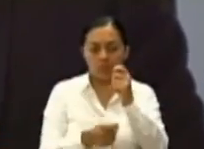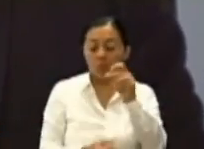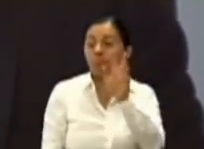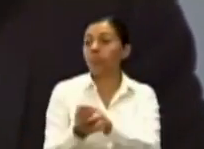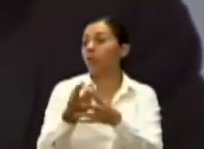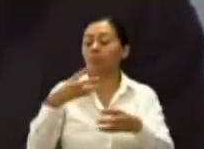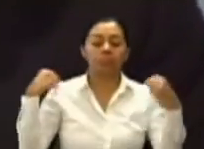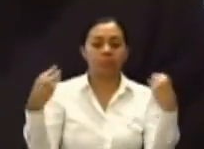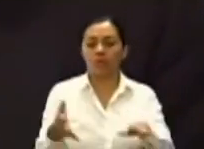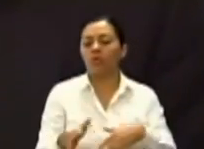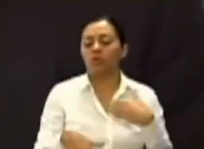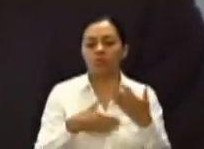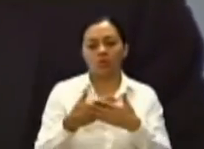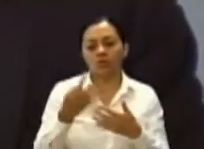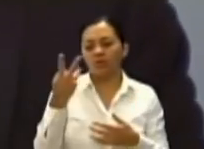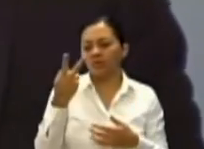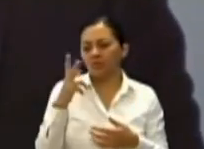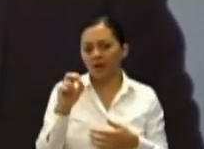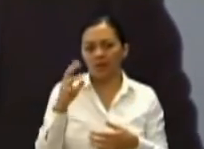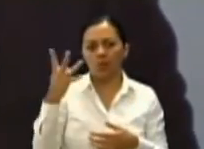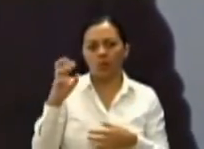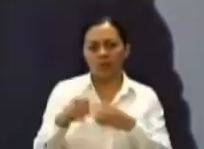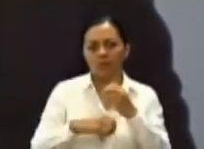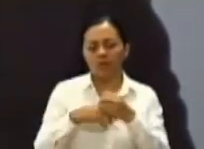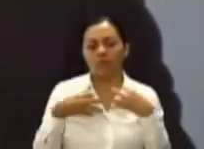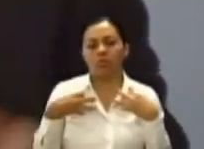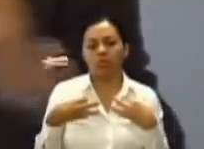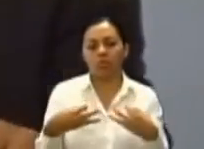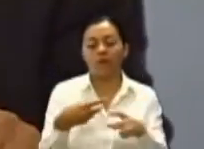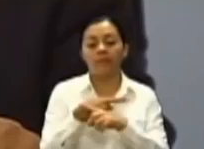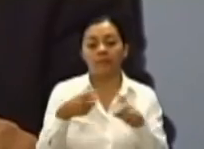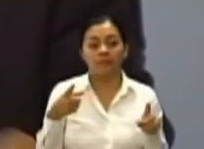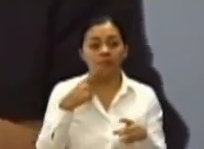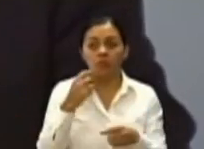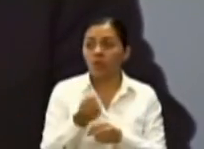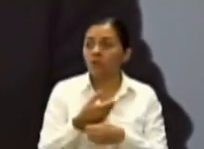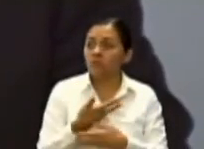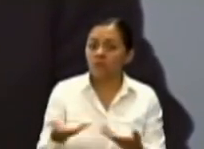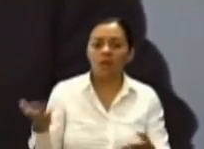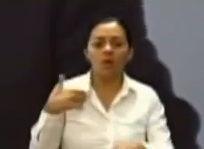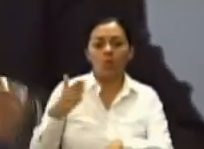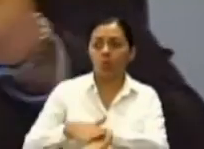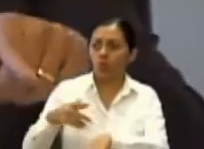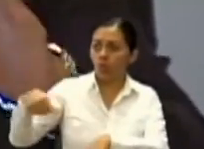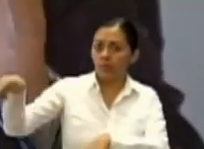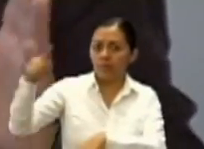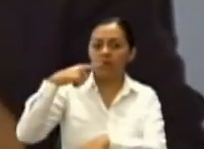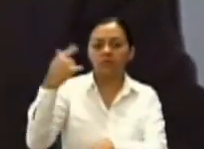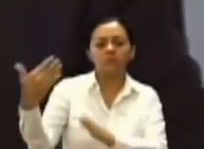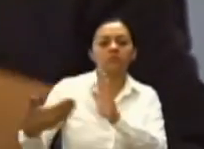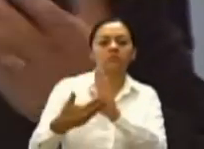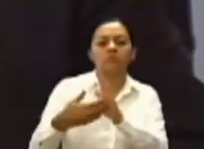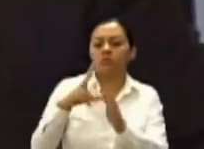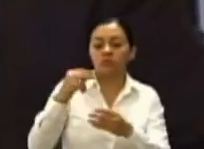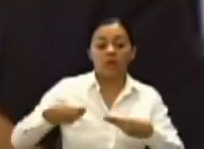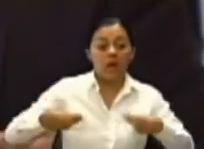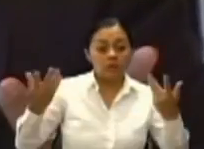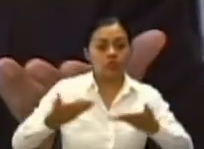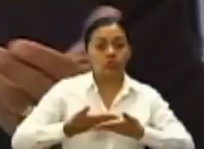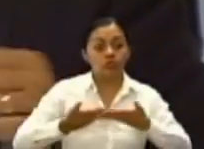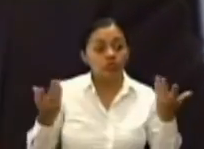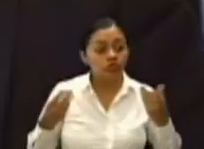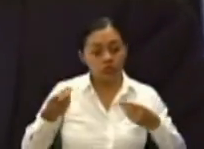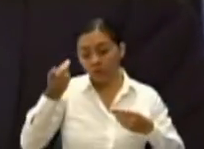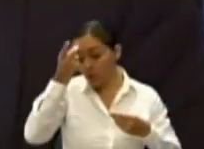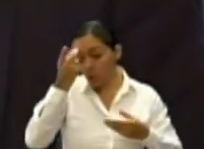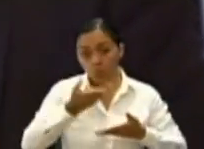que no se hizo en 30 40 años y lo más paradójico es que lo que me hicieron lo culpable de esto son los que critican todo ahora critican el gasto público